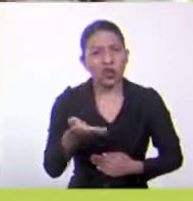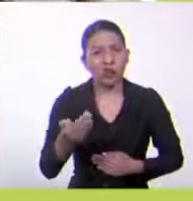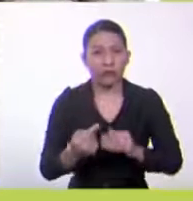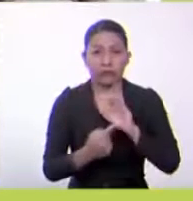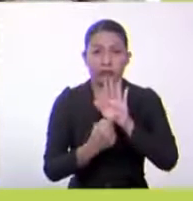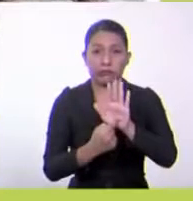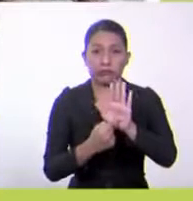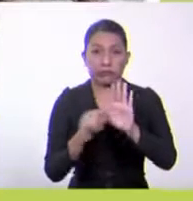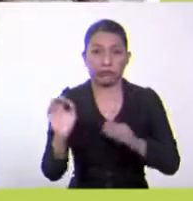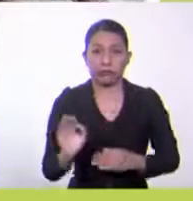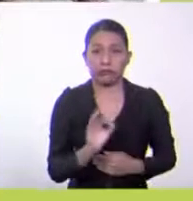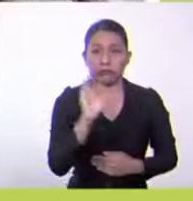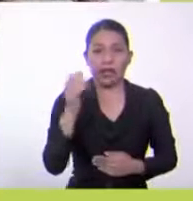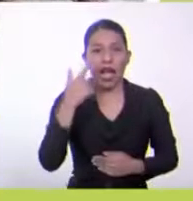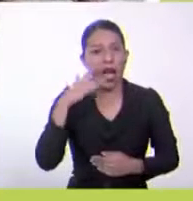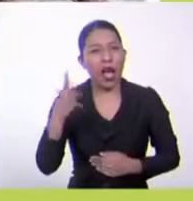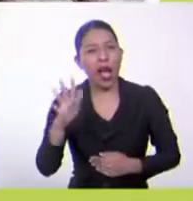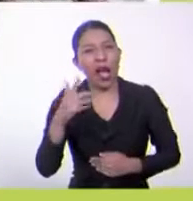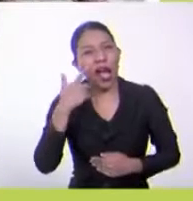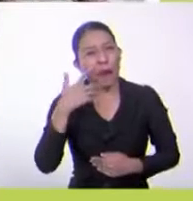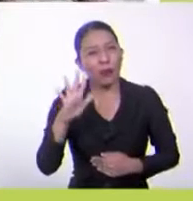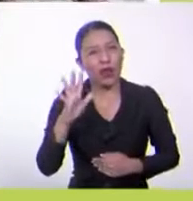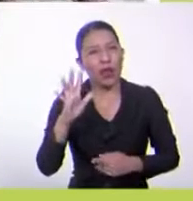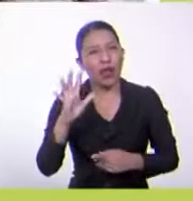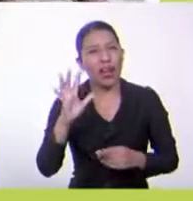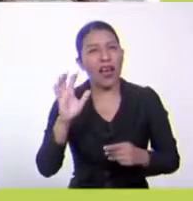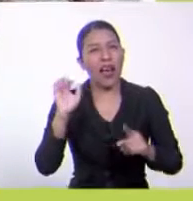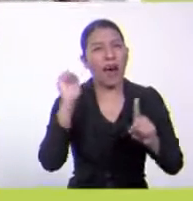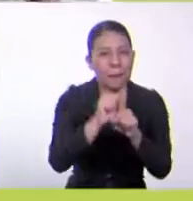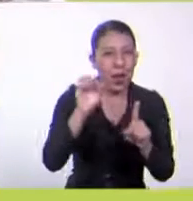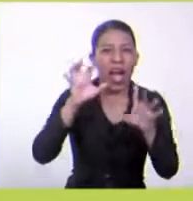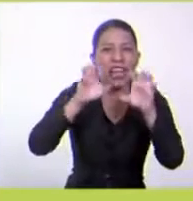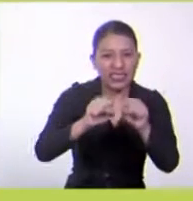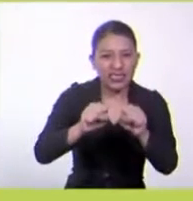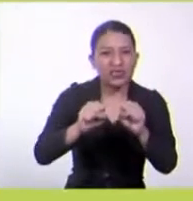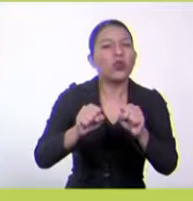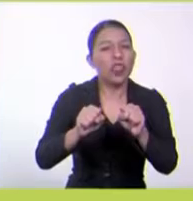representa mejor una trampa de planta carnívora?